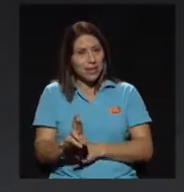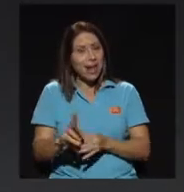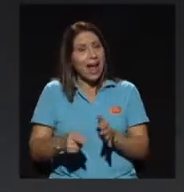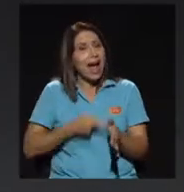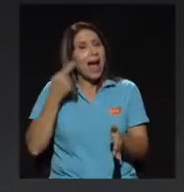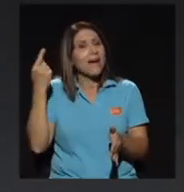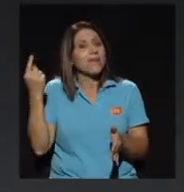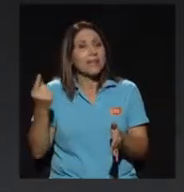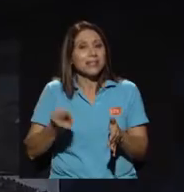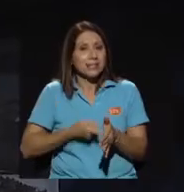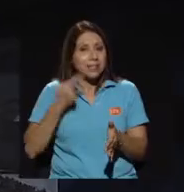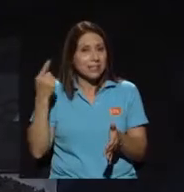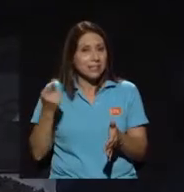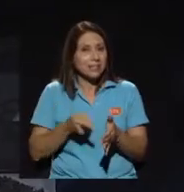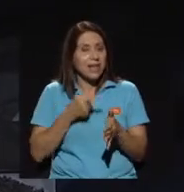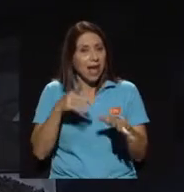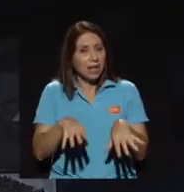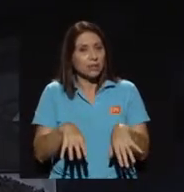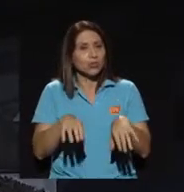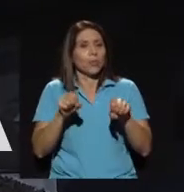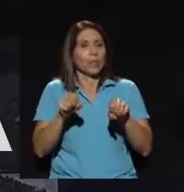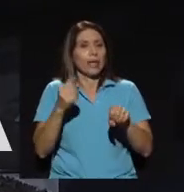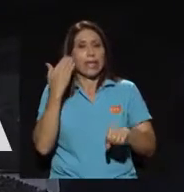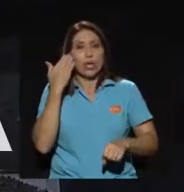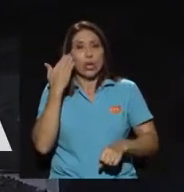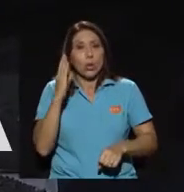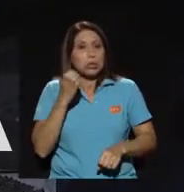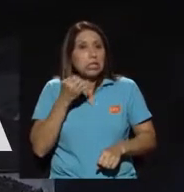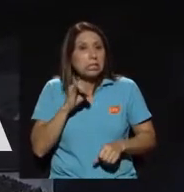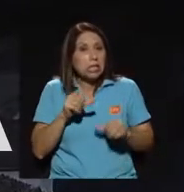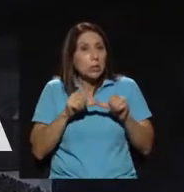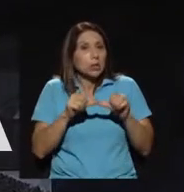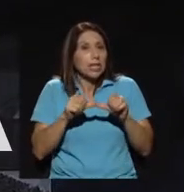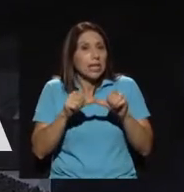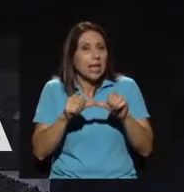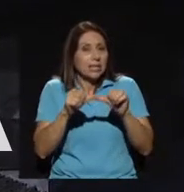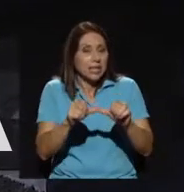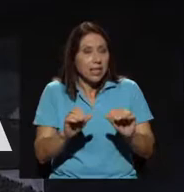veces asume, y no sé si lo seguirá haciendo,